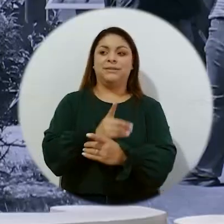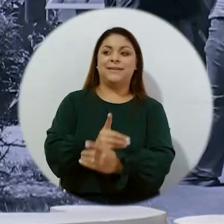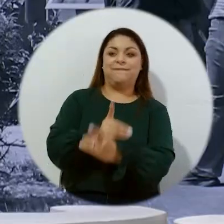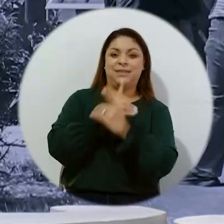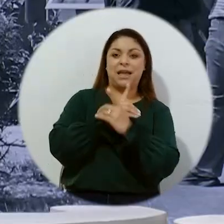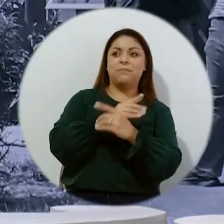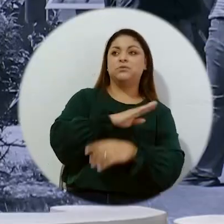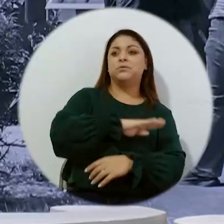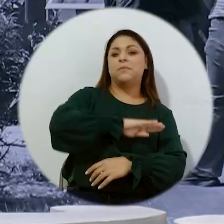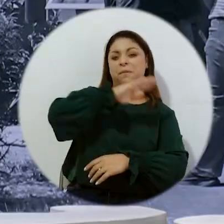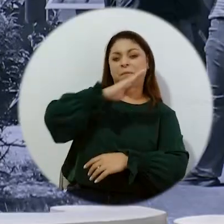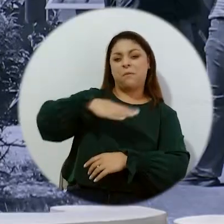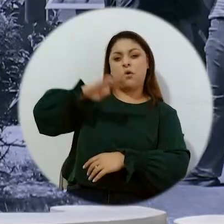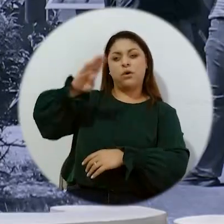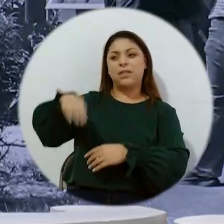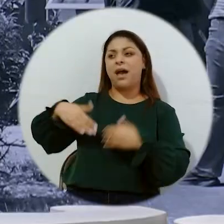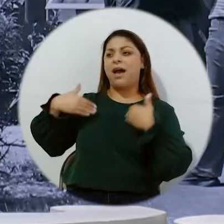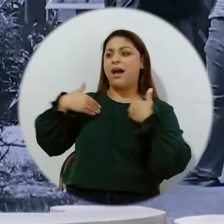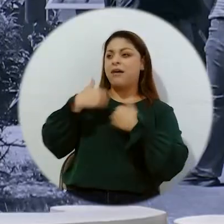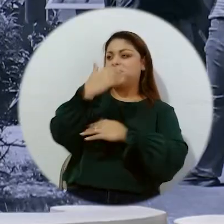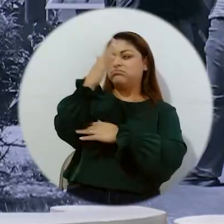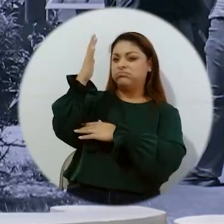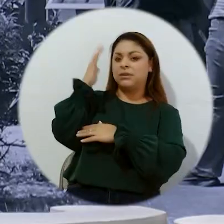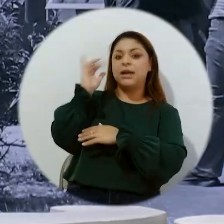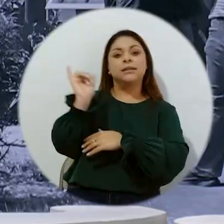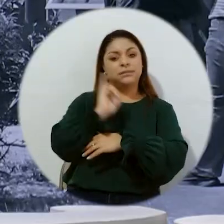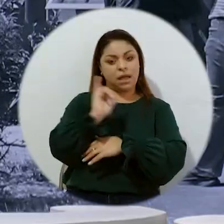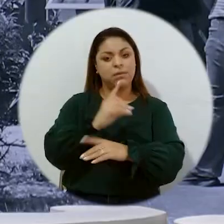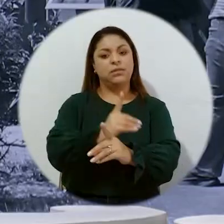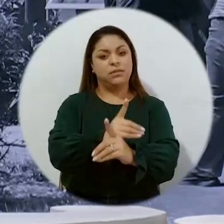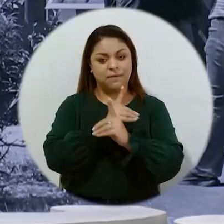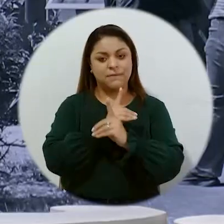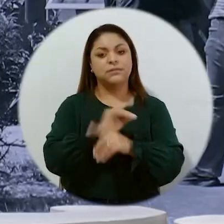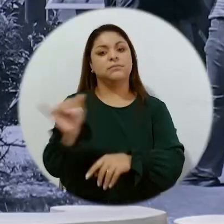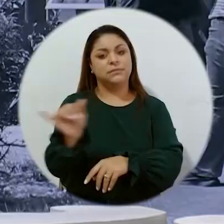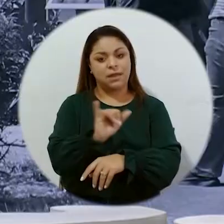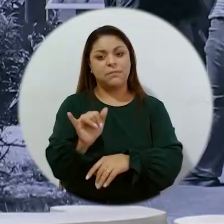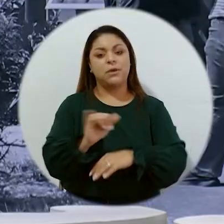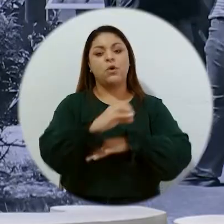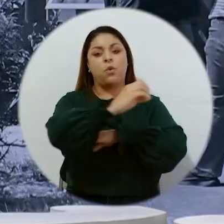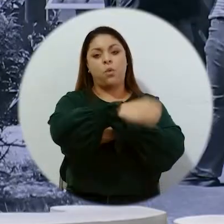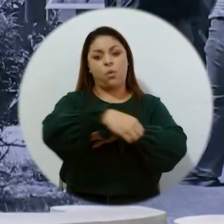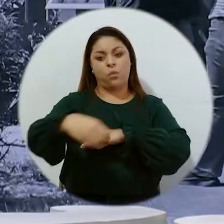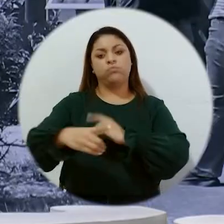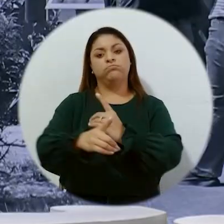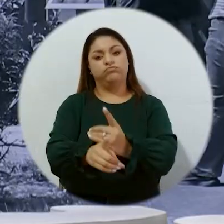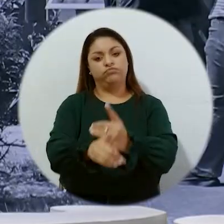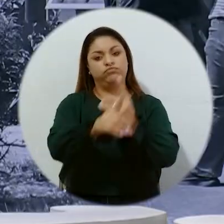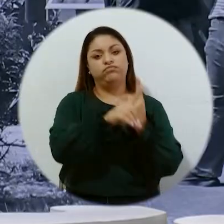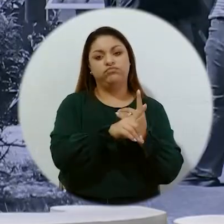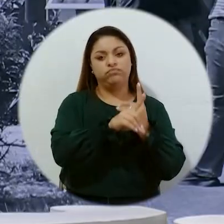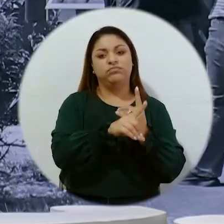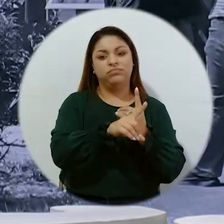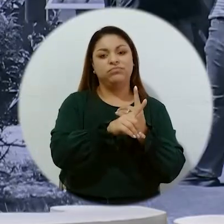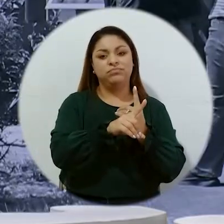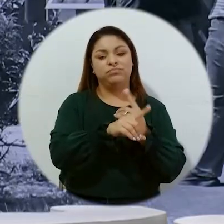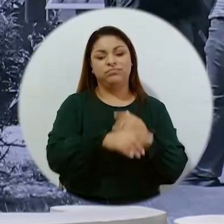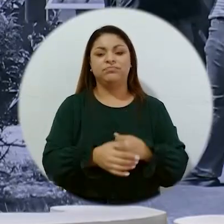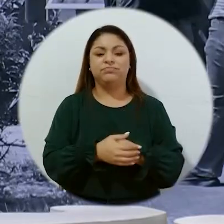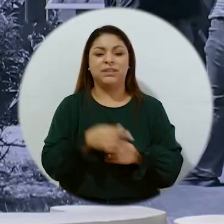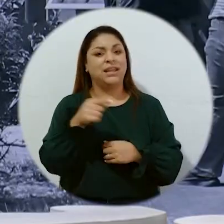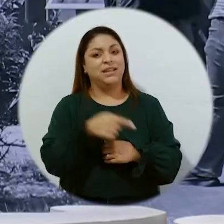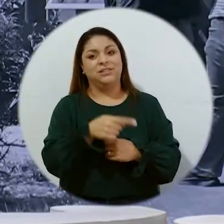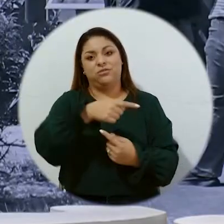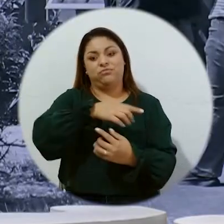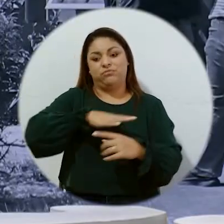fuera nuestras montañas y nuestras selvas, pues también defendamos y nos comprometamos en la defensa de los